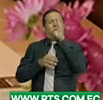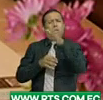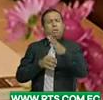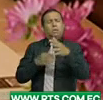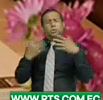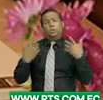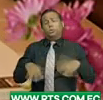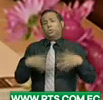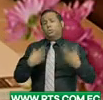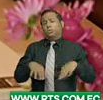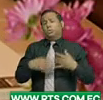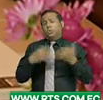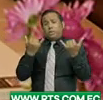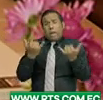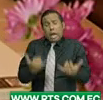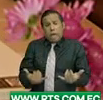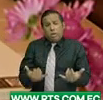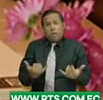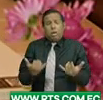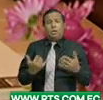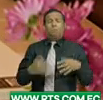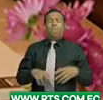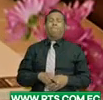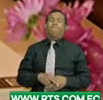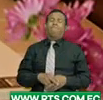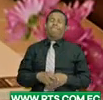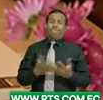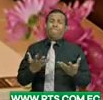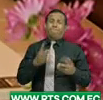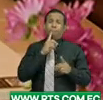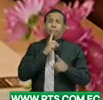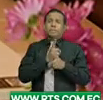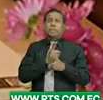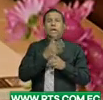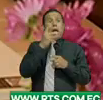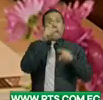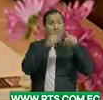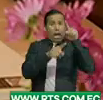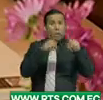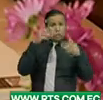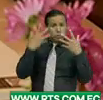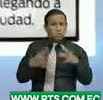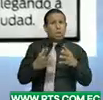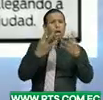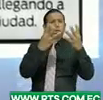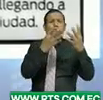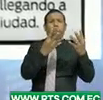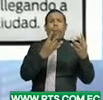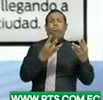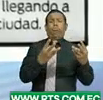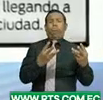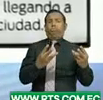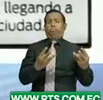en la gran mayoría de establecimientos. Eso hizo que poco a poco empezaran a cerrar. Hoy podemos decir de que